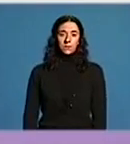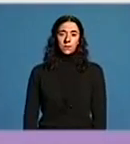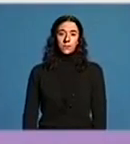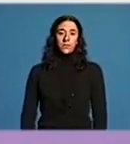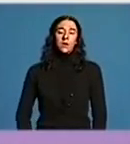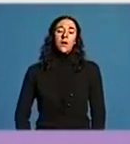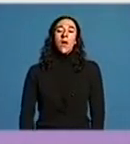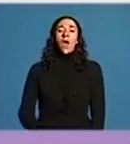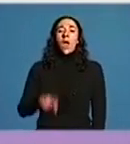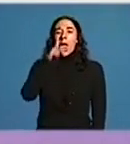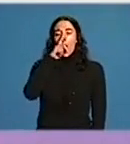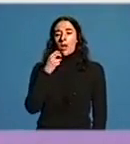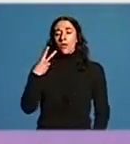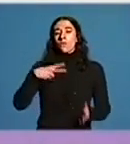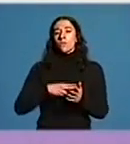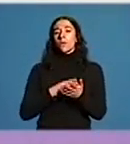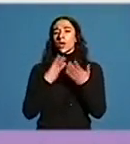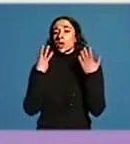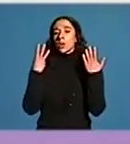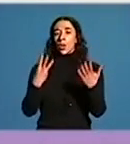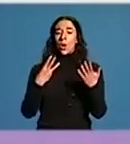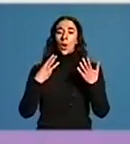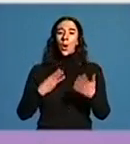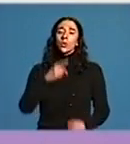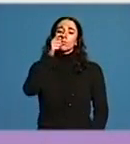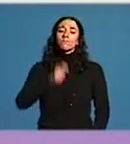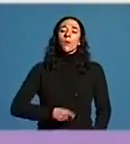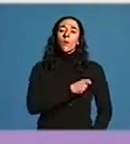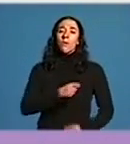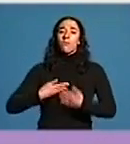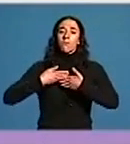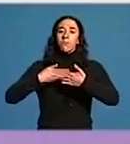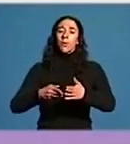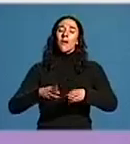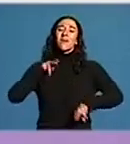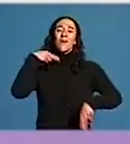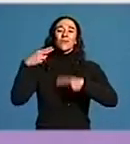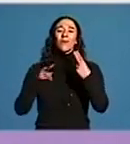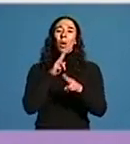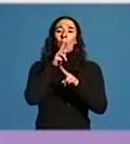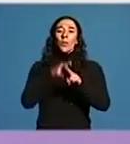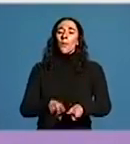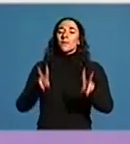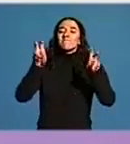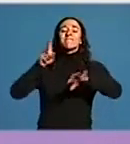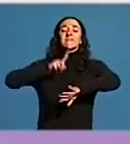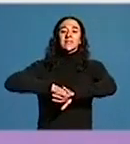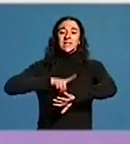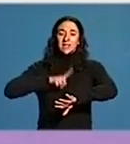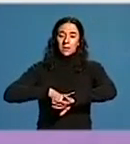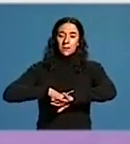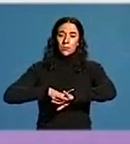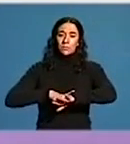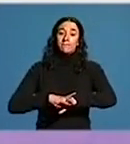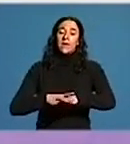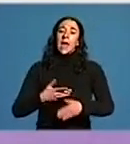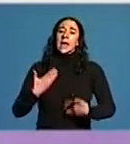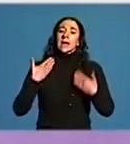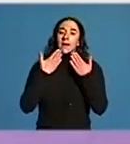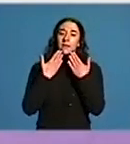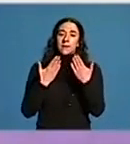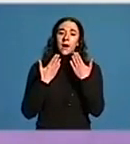No 2008 abría as súas portas nas inmediacións do campus de Lugo o restaurante Tempo, cun novo concepto empresarial que lle permitiu acadar